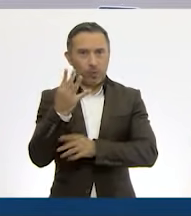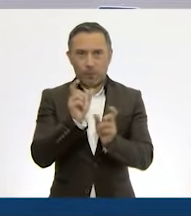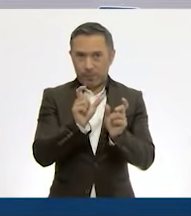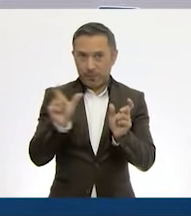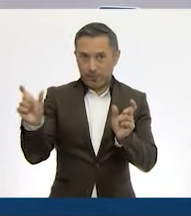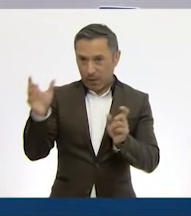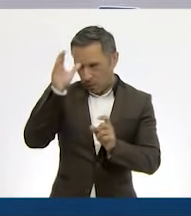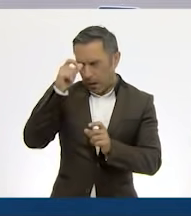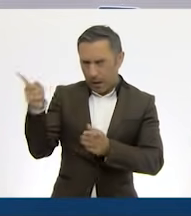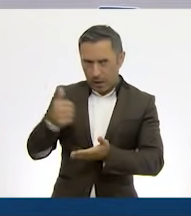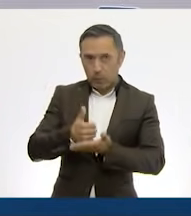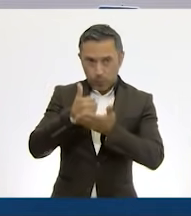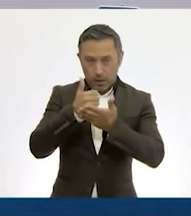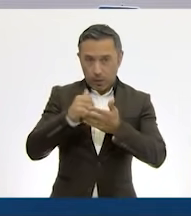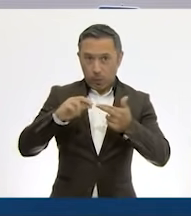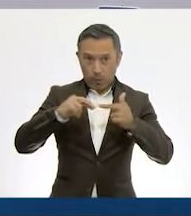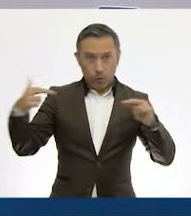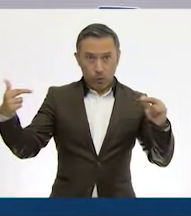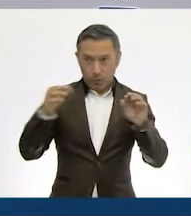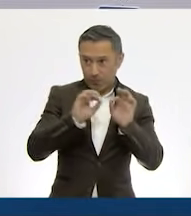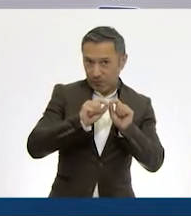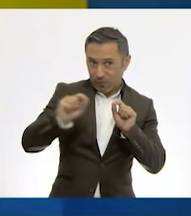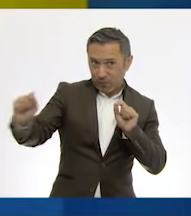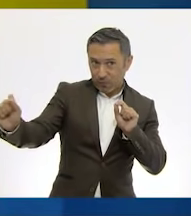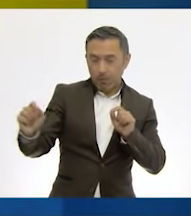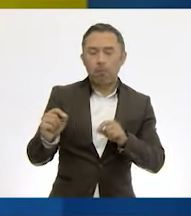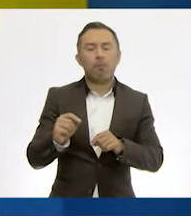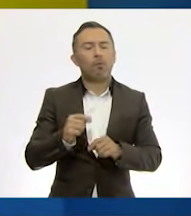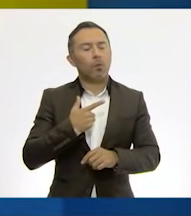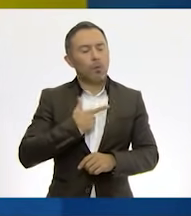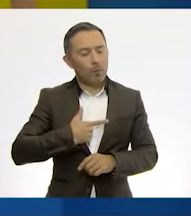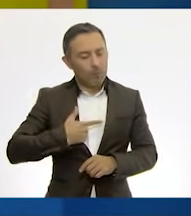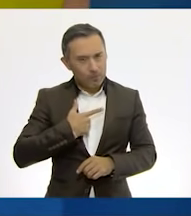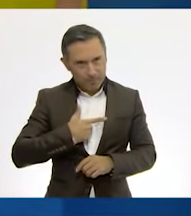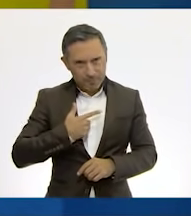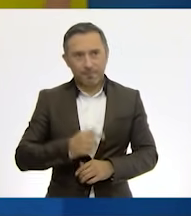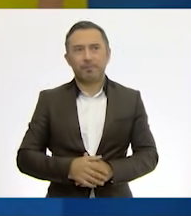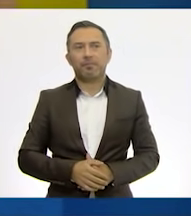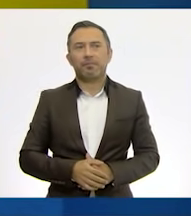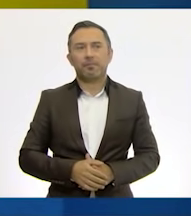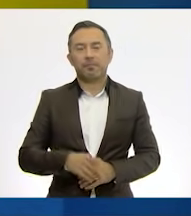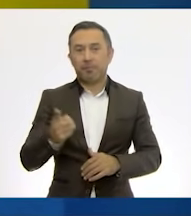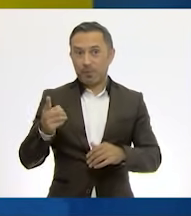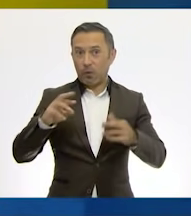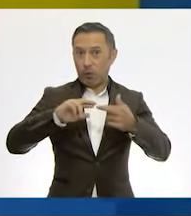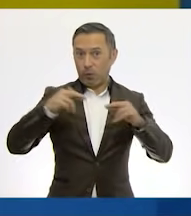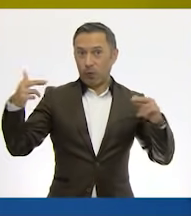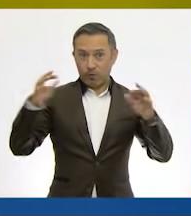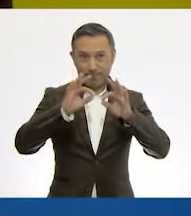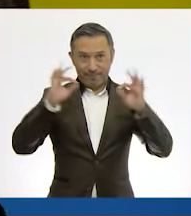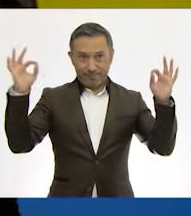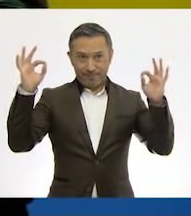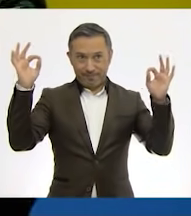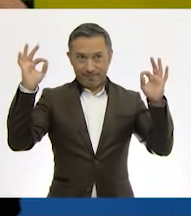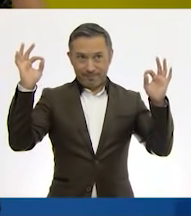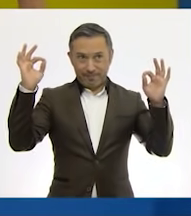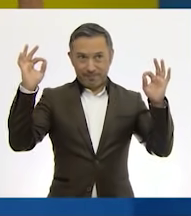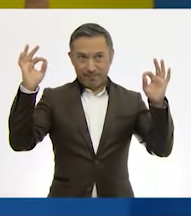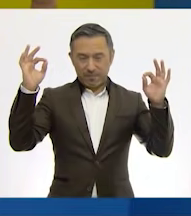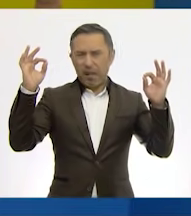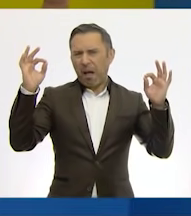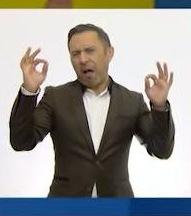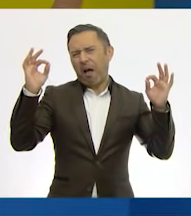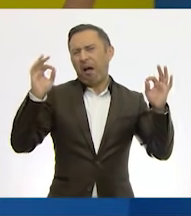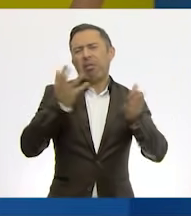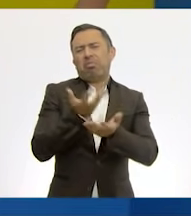apoyar a hacerlo con el cordón? Por supuesto. Aquí está el cordón. Esa es la Que lo vamos a colocar. Bueno, pues sí, ya lo